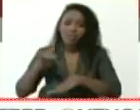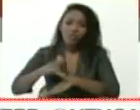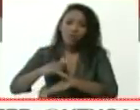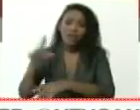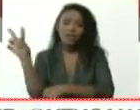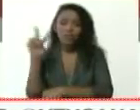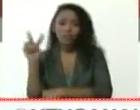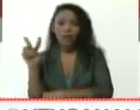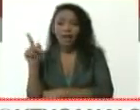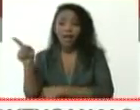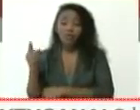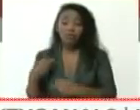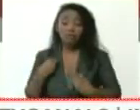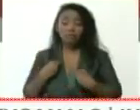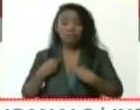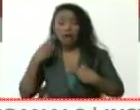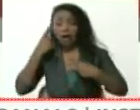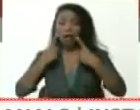profundamente y los hace peligrosos.